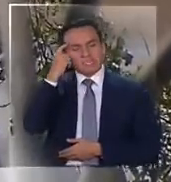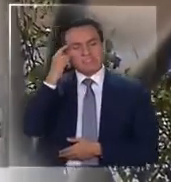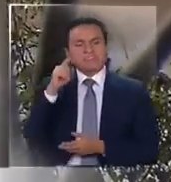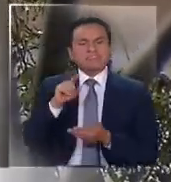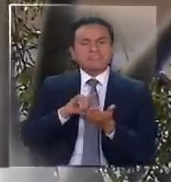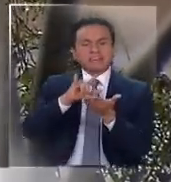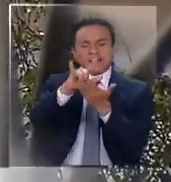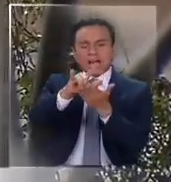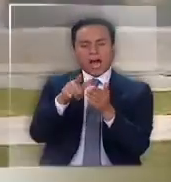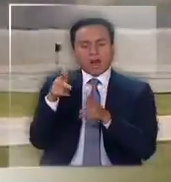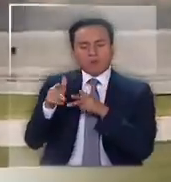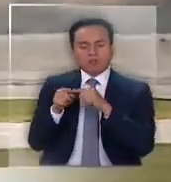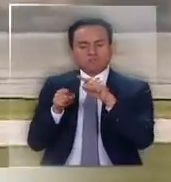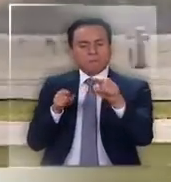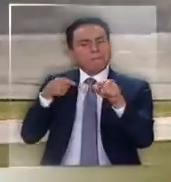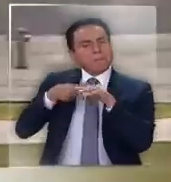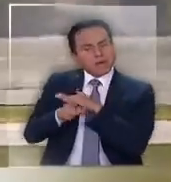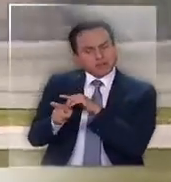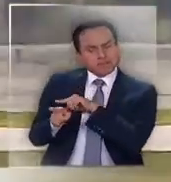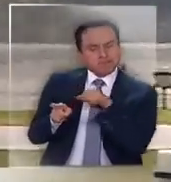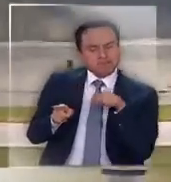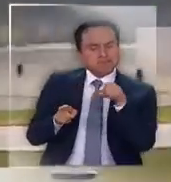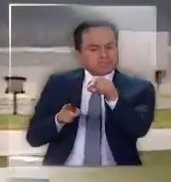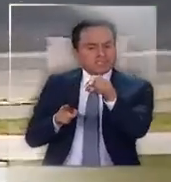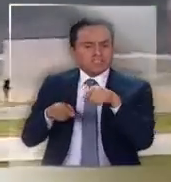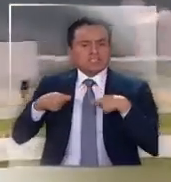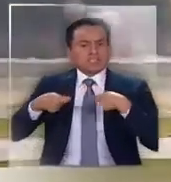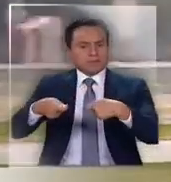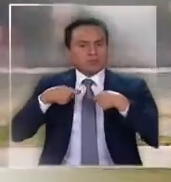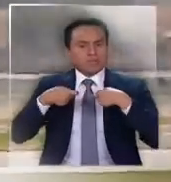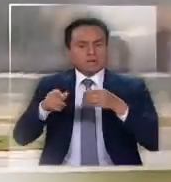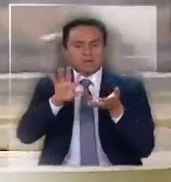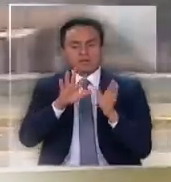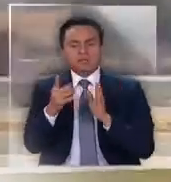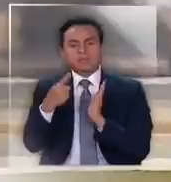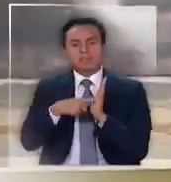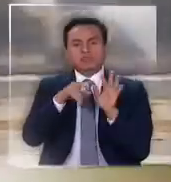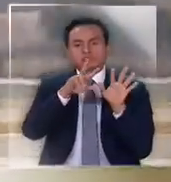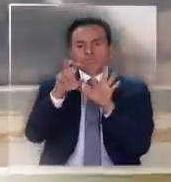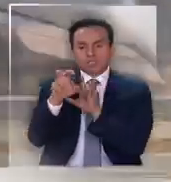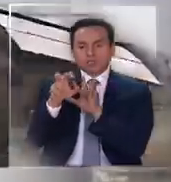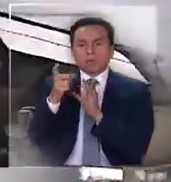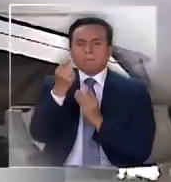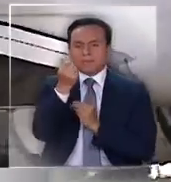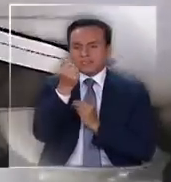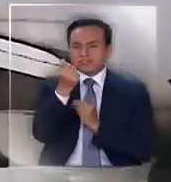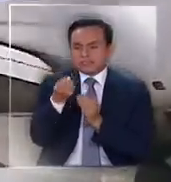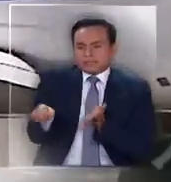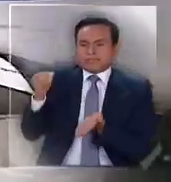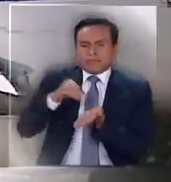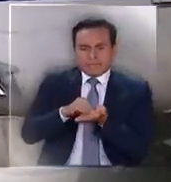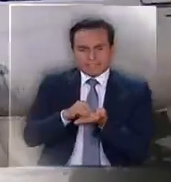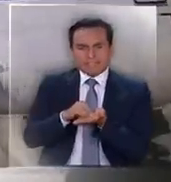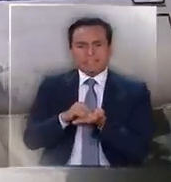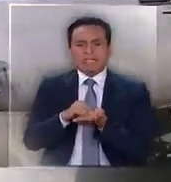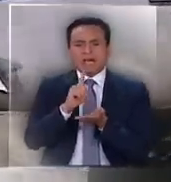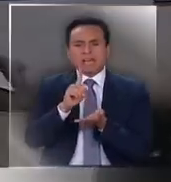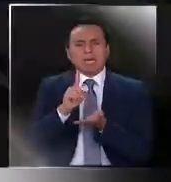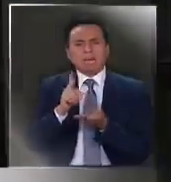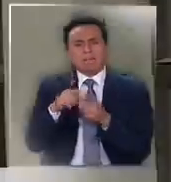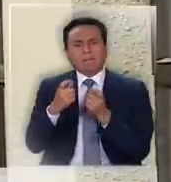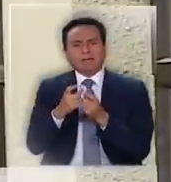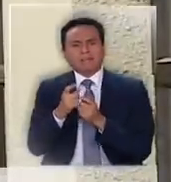aeropuerto conecte con el metro, lo que implicará desembolsar cerca de 1.800 pesos extras por cada